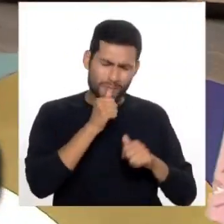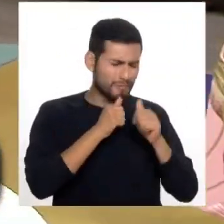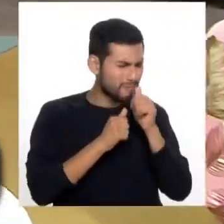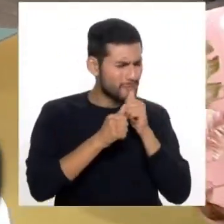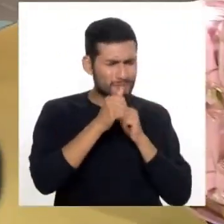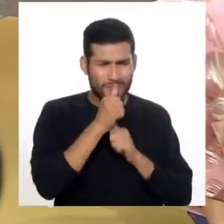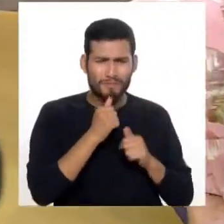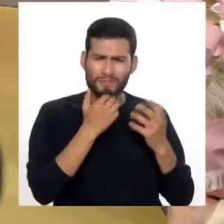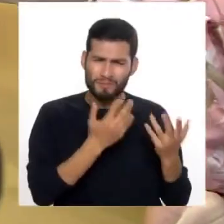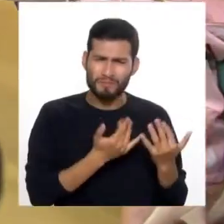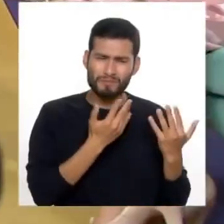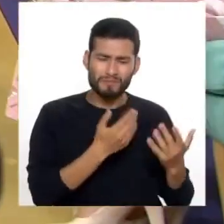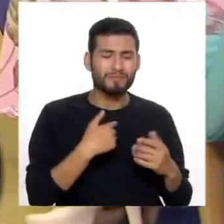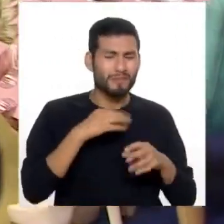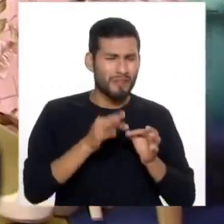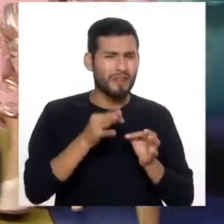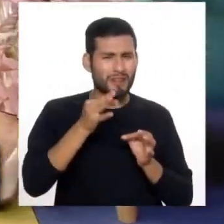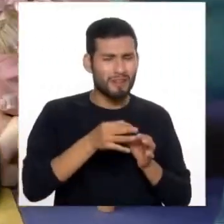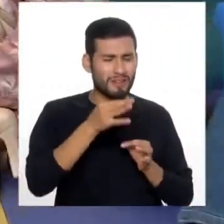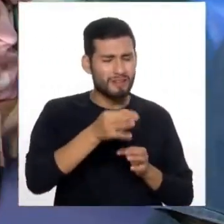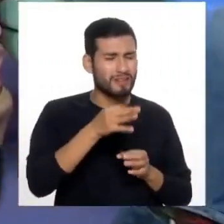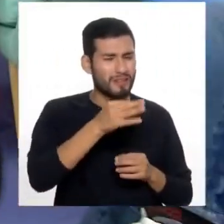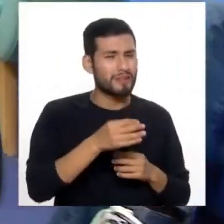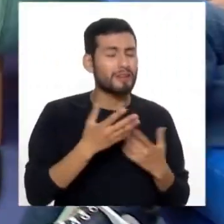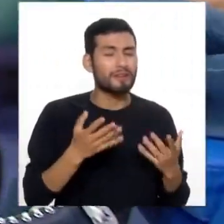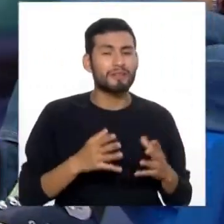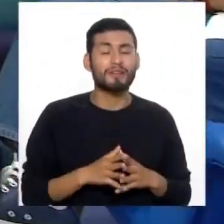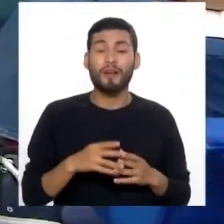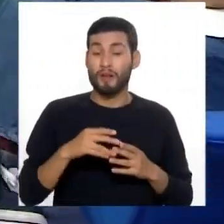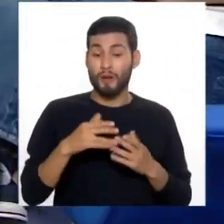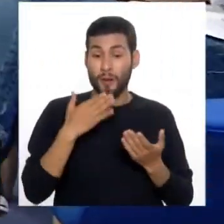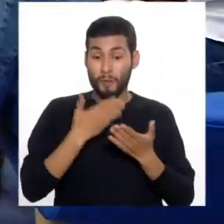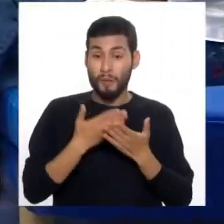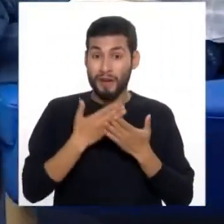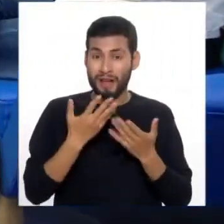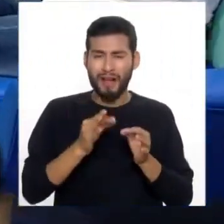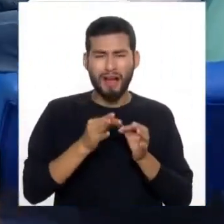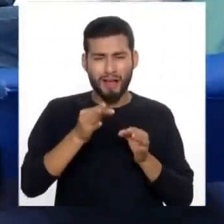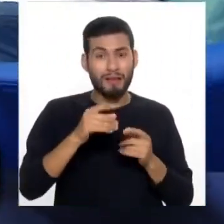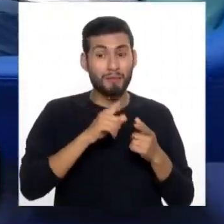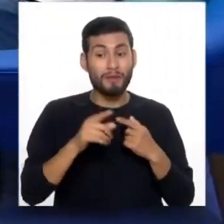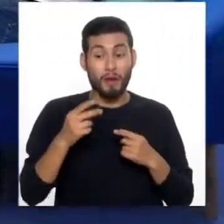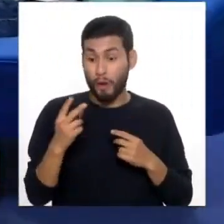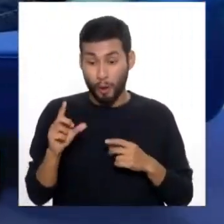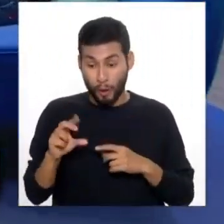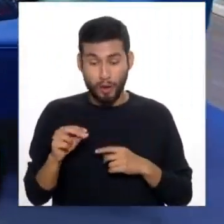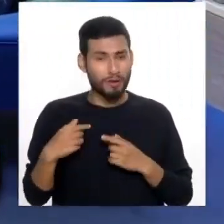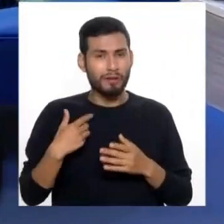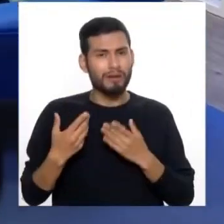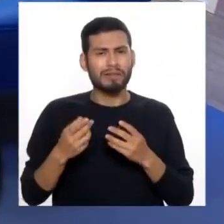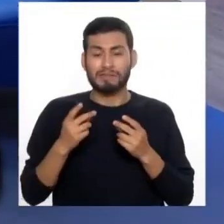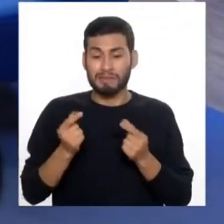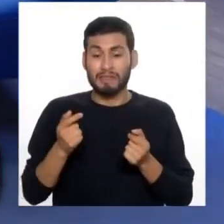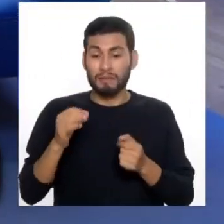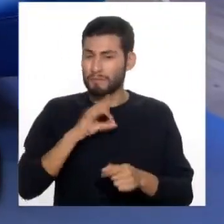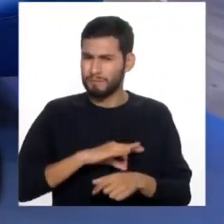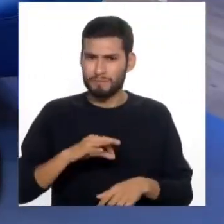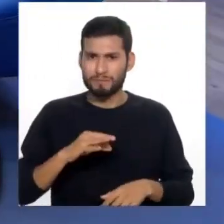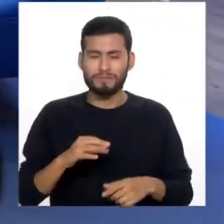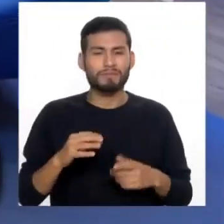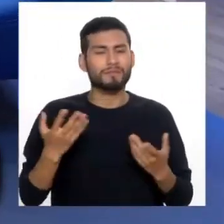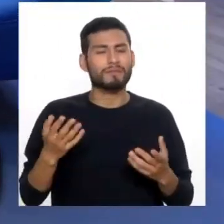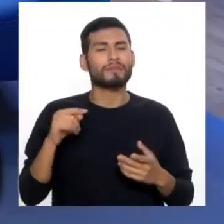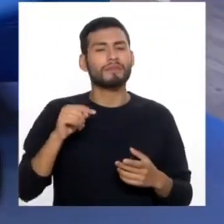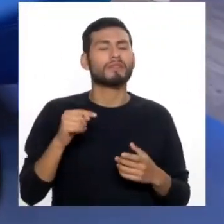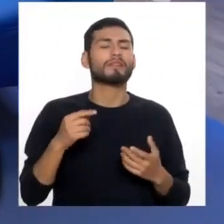pacientes. Las cosas buenas tardan en llegar a veces y las que no, pues cuando llegan rápidamente hay que saber aprovecharlas de inmediato. Es un